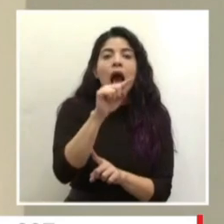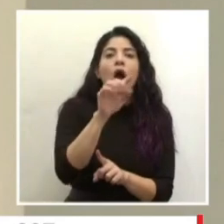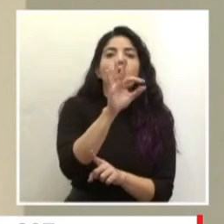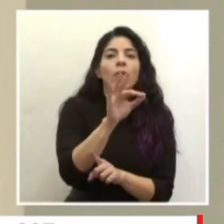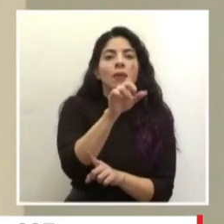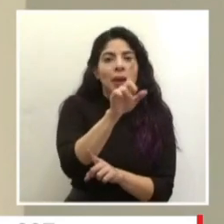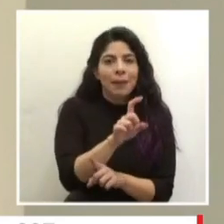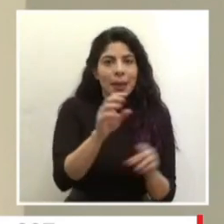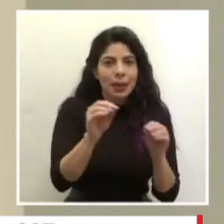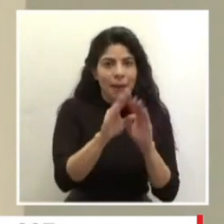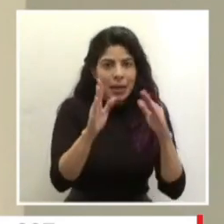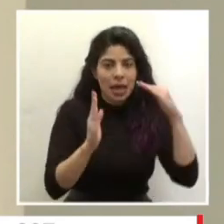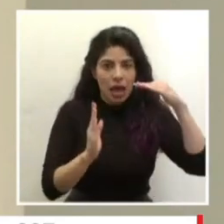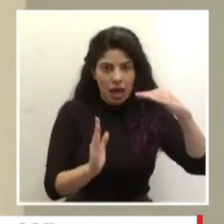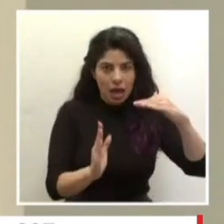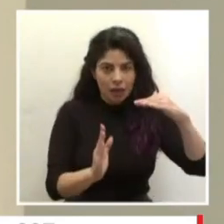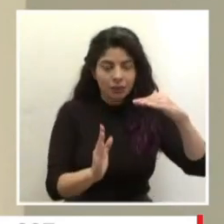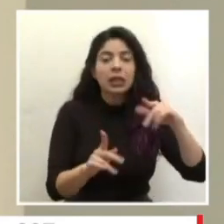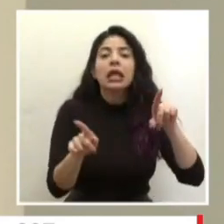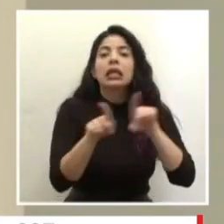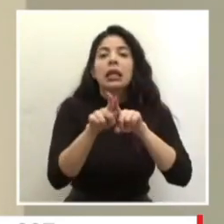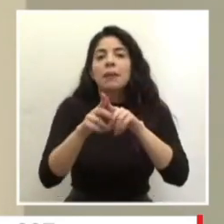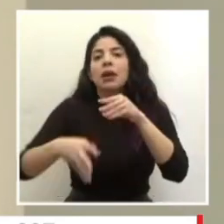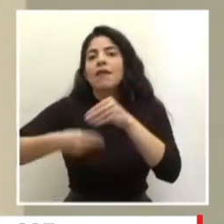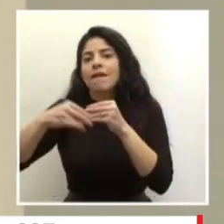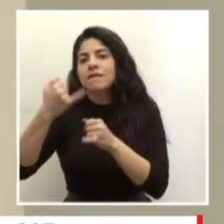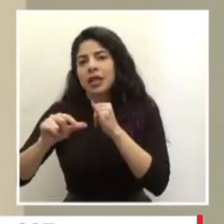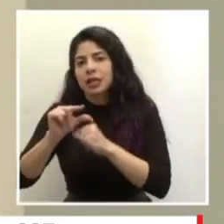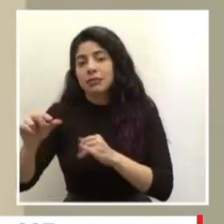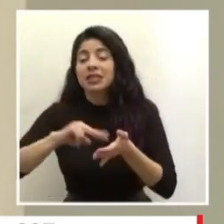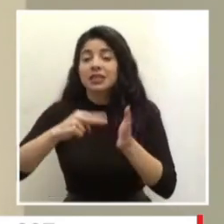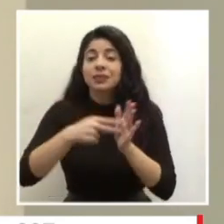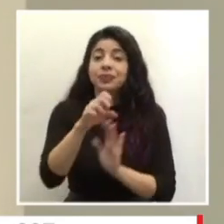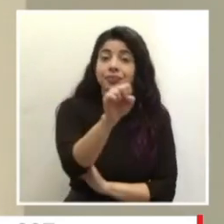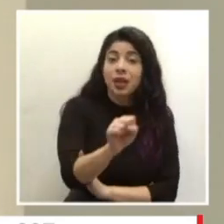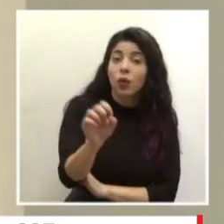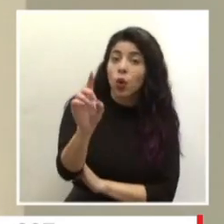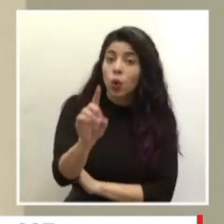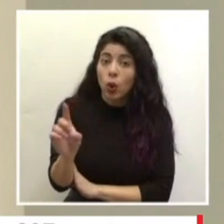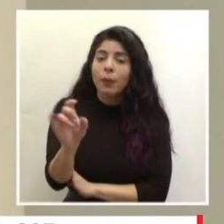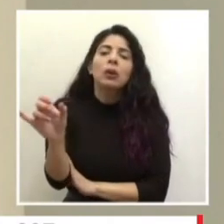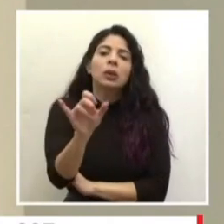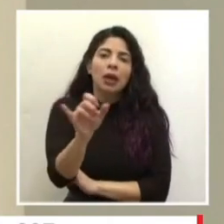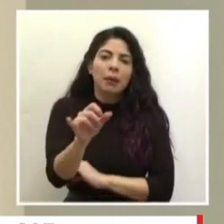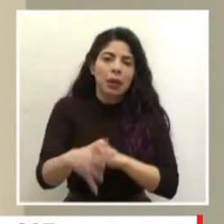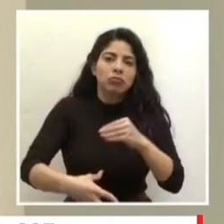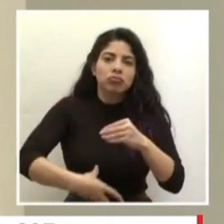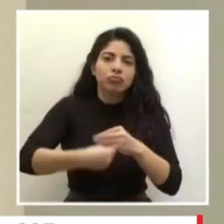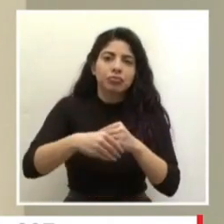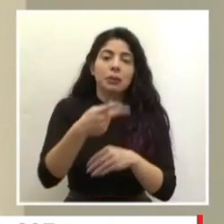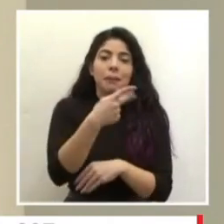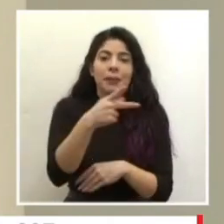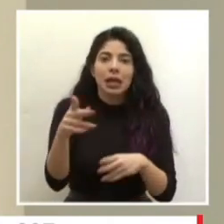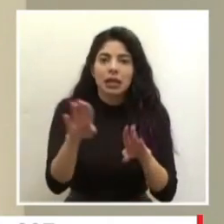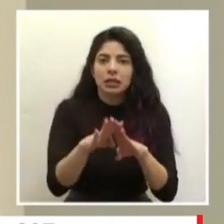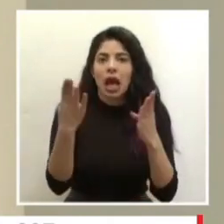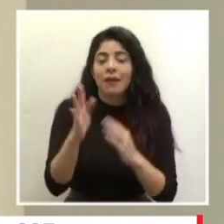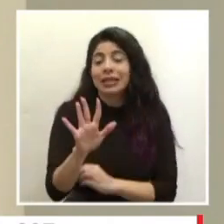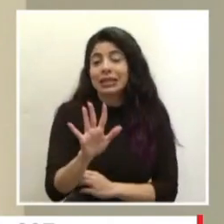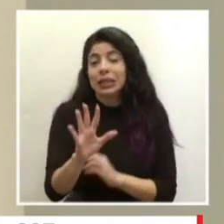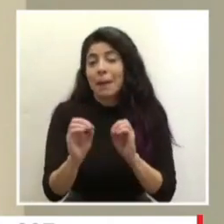30 de la mañana y vamos a también incluir los fines de semana, o sea, sábados y domingos también. Se habilitan playas de 5